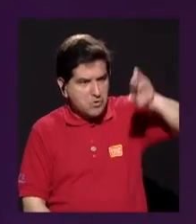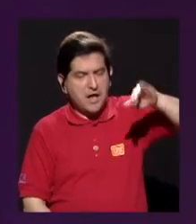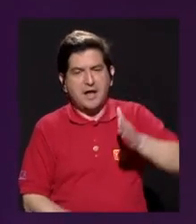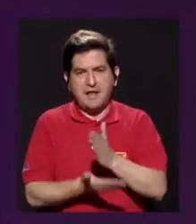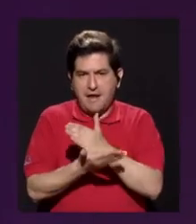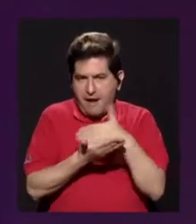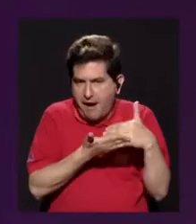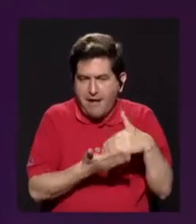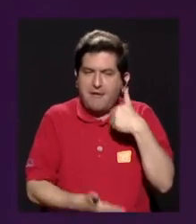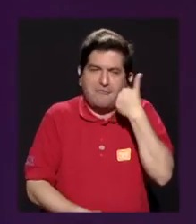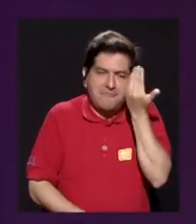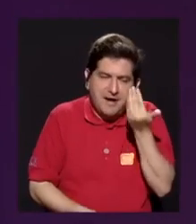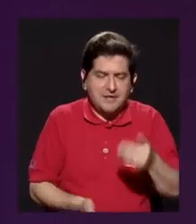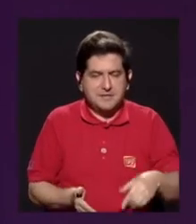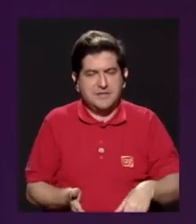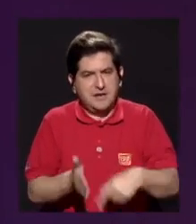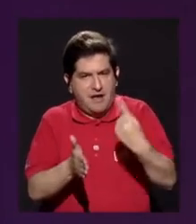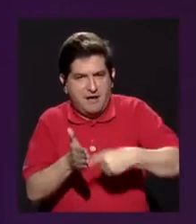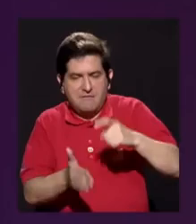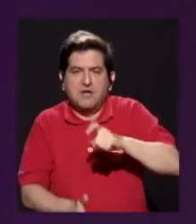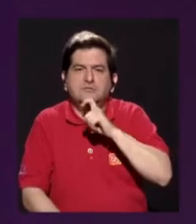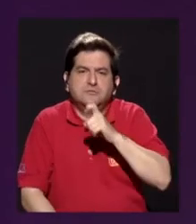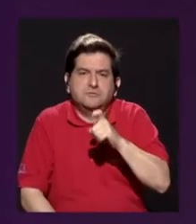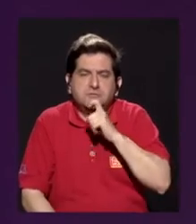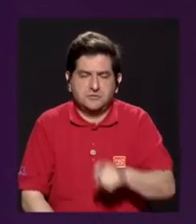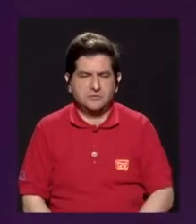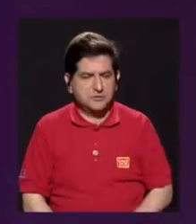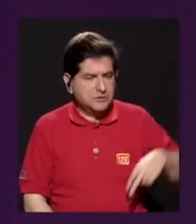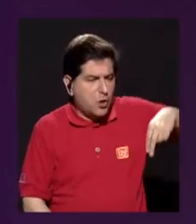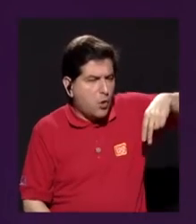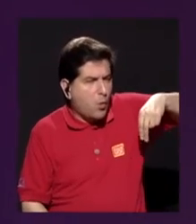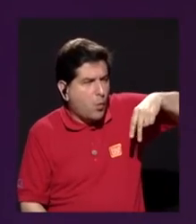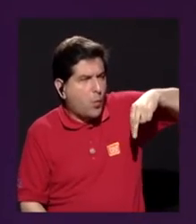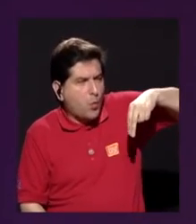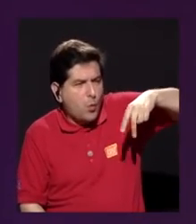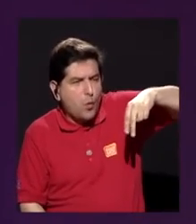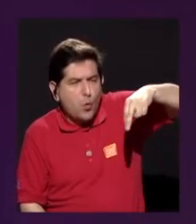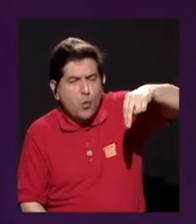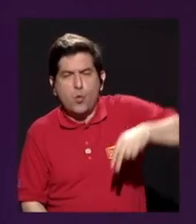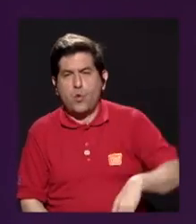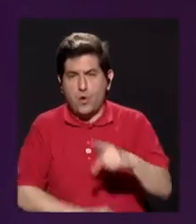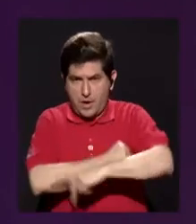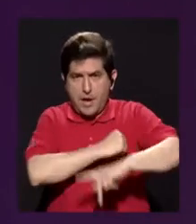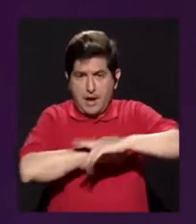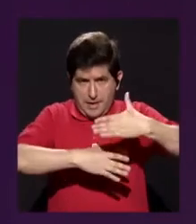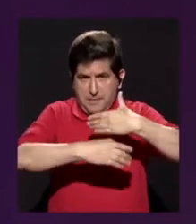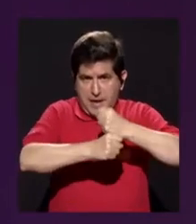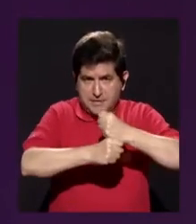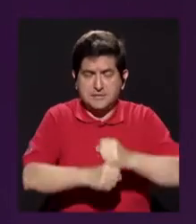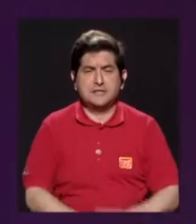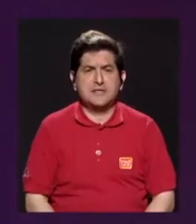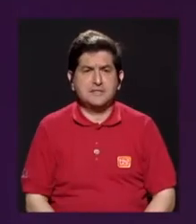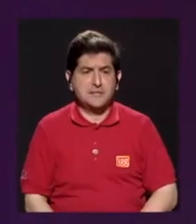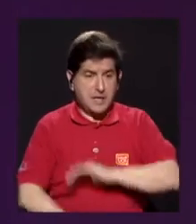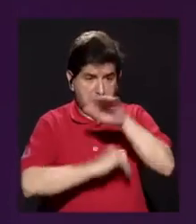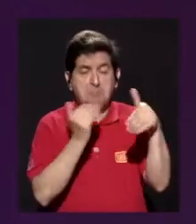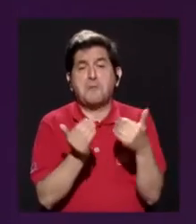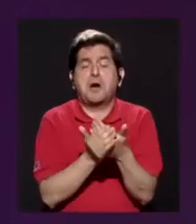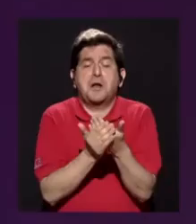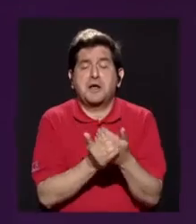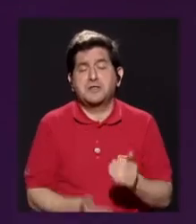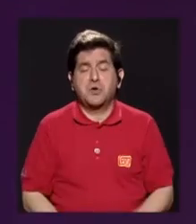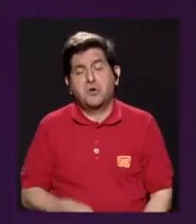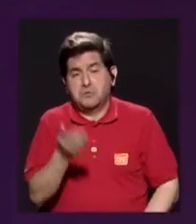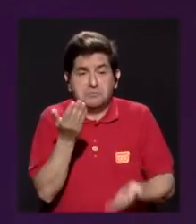fáciles, otras más difíciles. Hay caminatas que se hacen en el país que son caminatas para todo, ¿verdad?